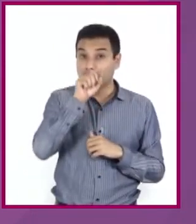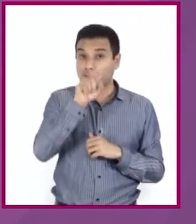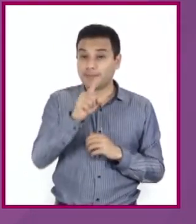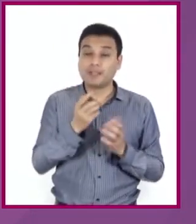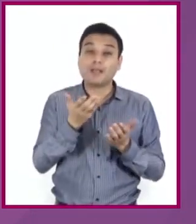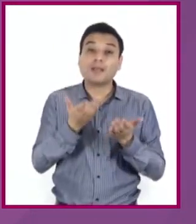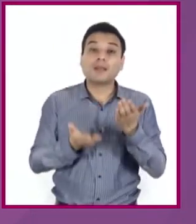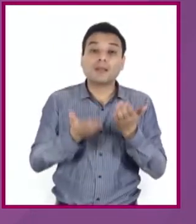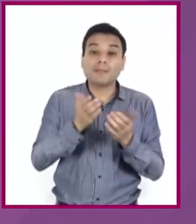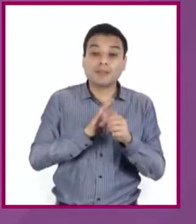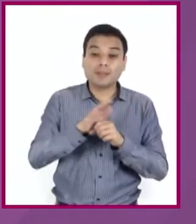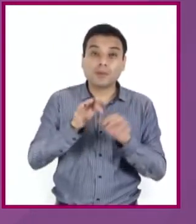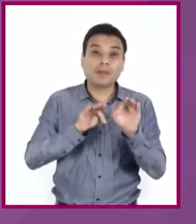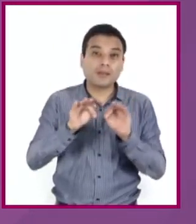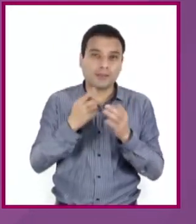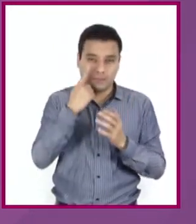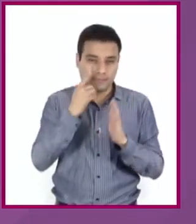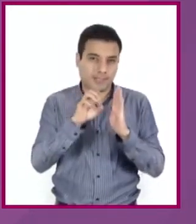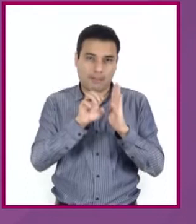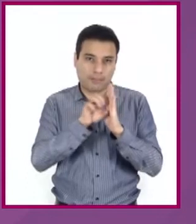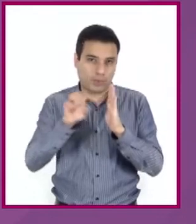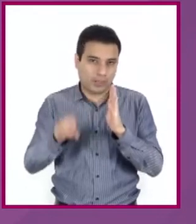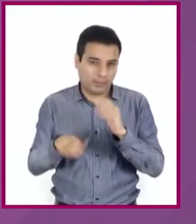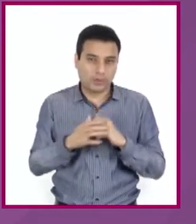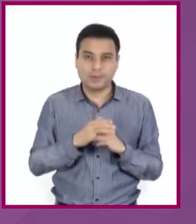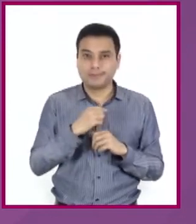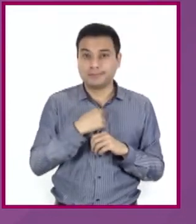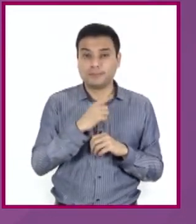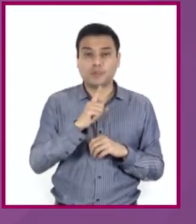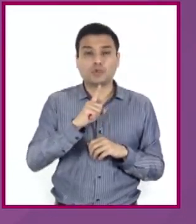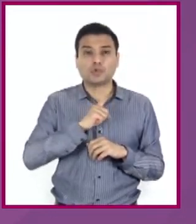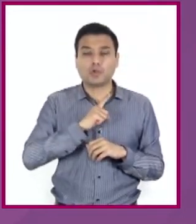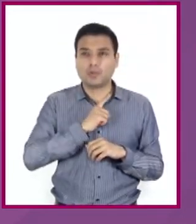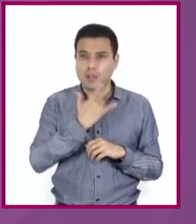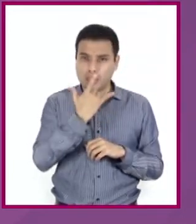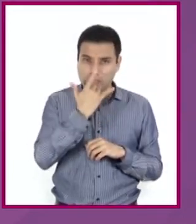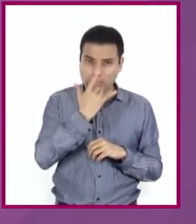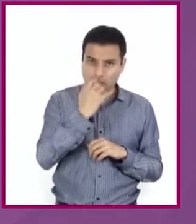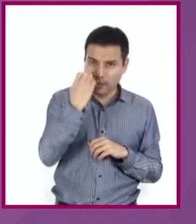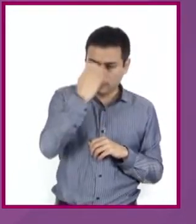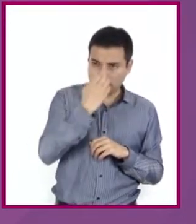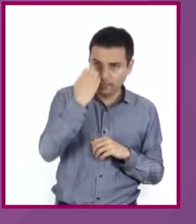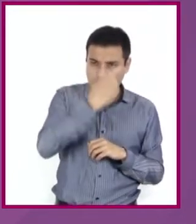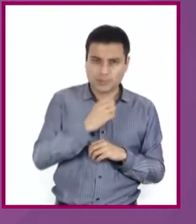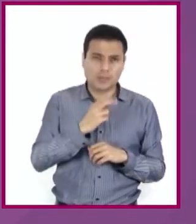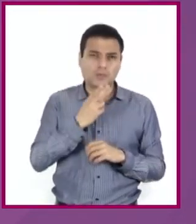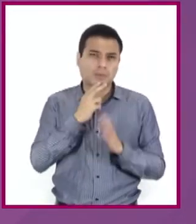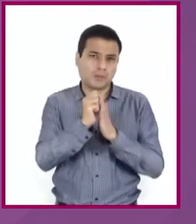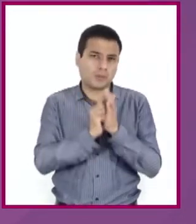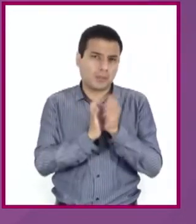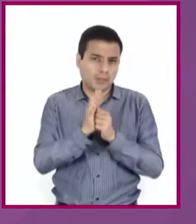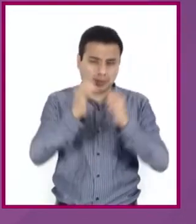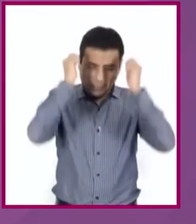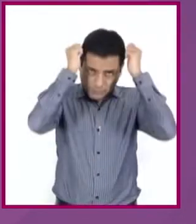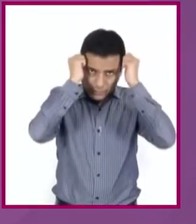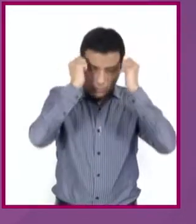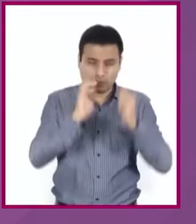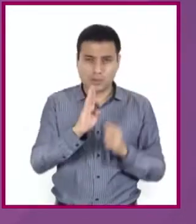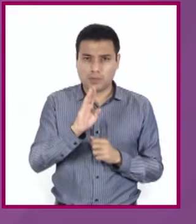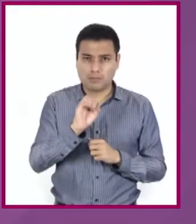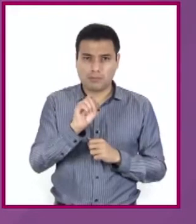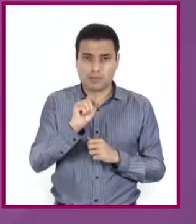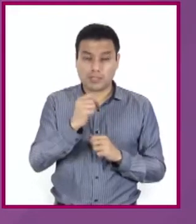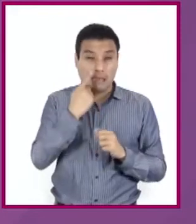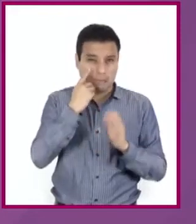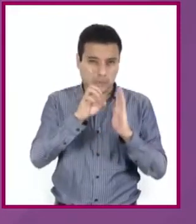que se vaya a realizar. Pues cuando es una simple inspección, basta con utilizar guantes, botas y casco. Cuando se va a